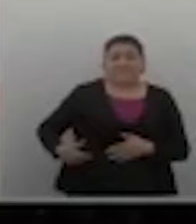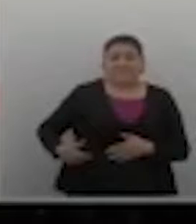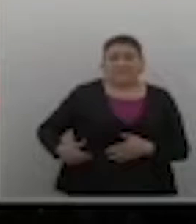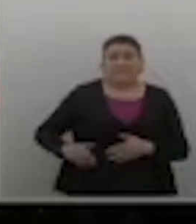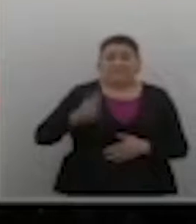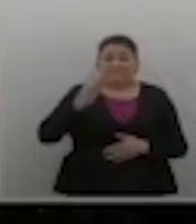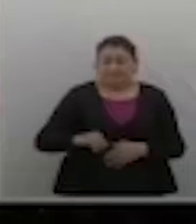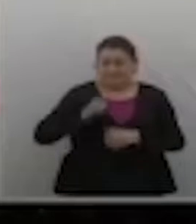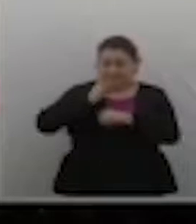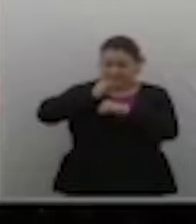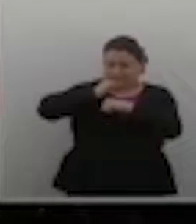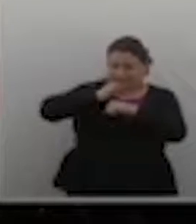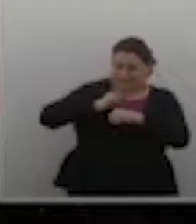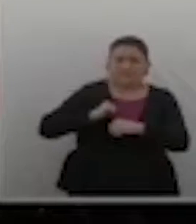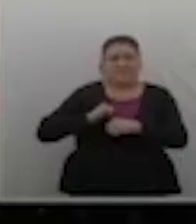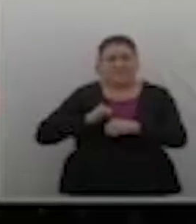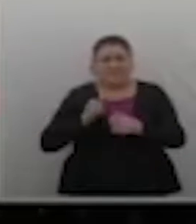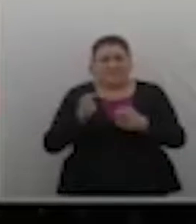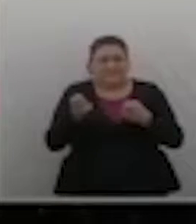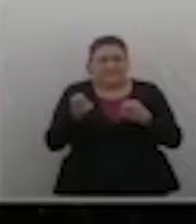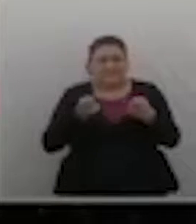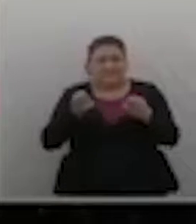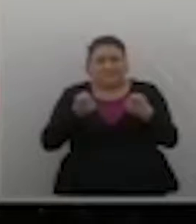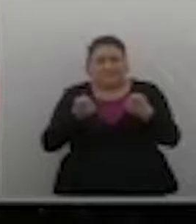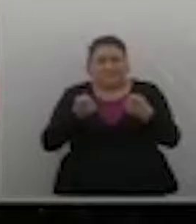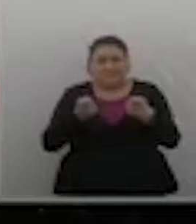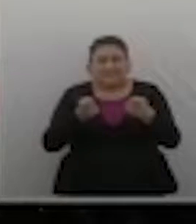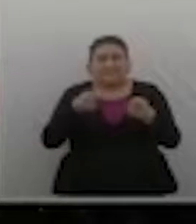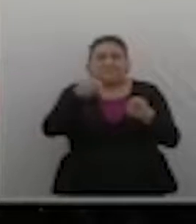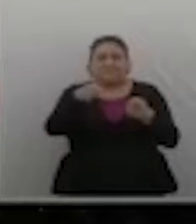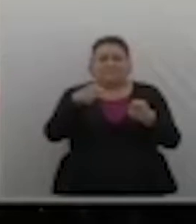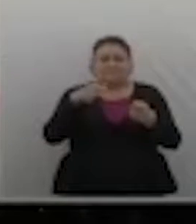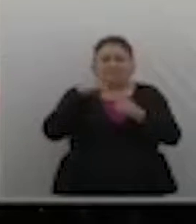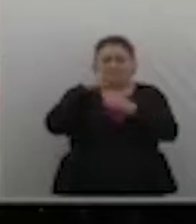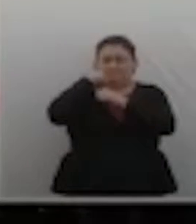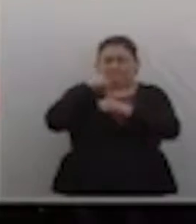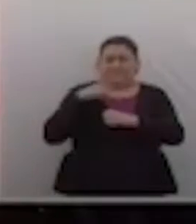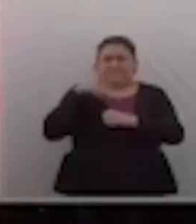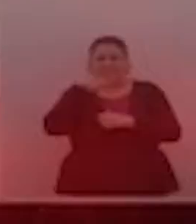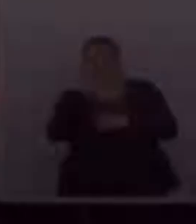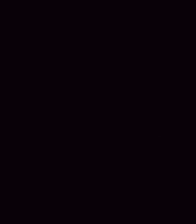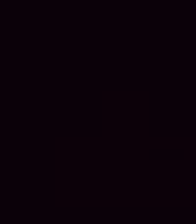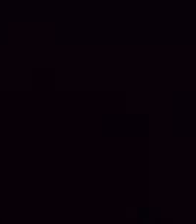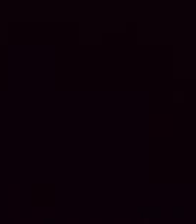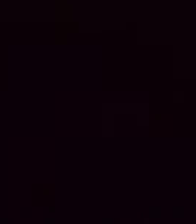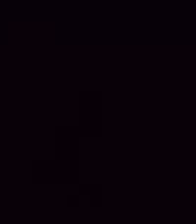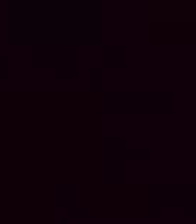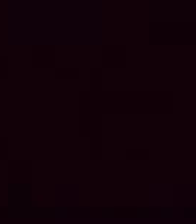pasados procesos electorales. Para Imagen Poblana, Gustavo Mirón Reyes.